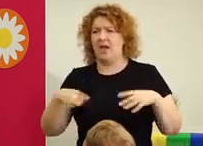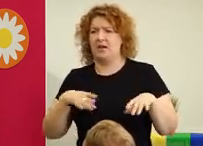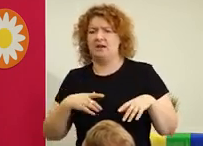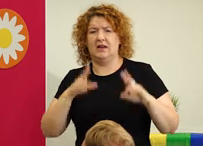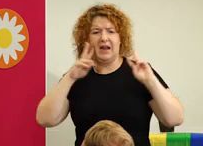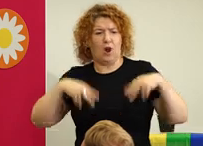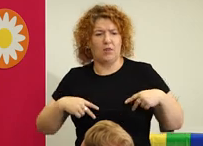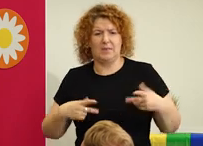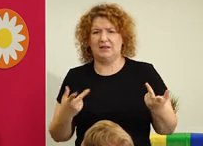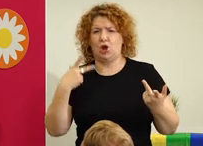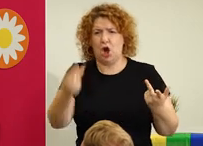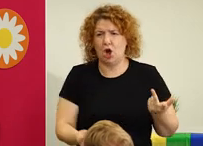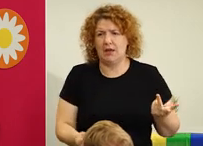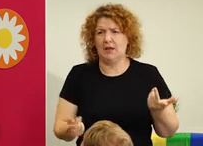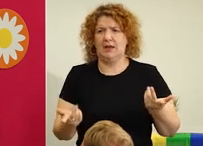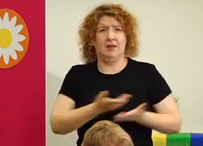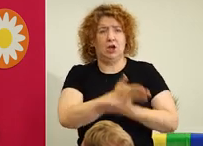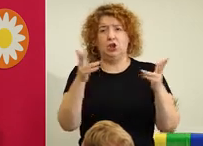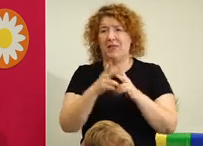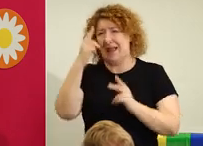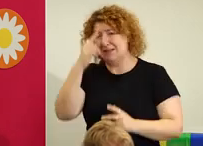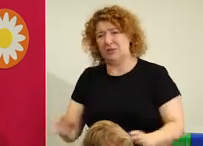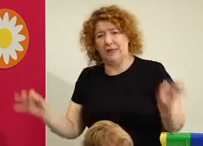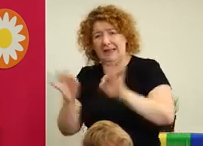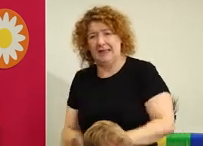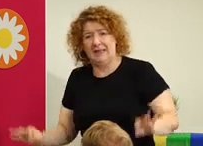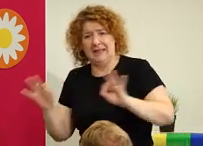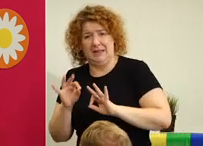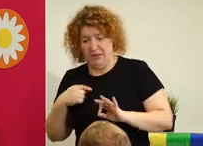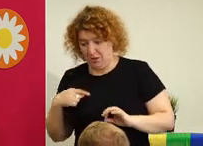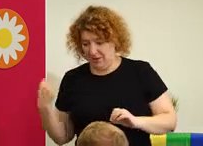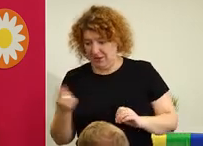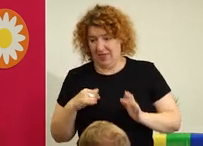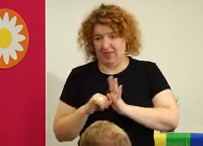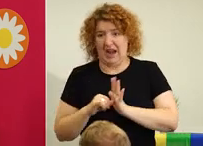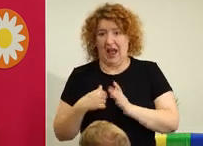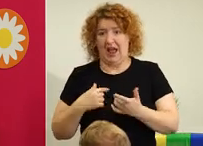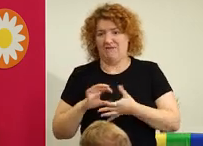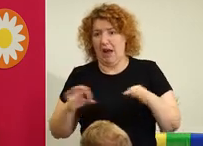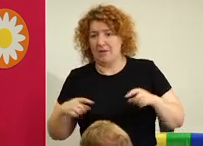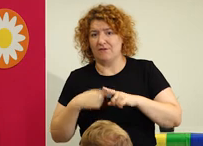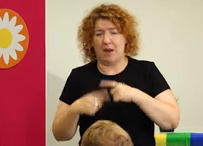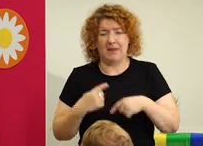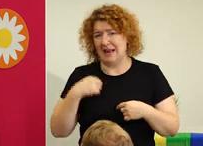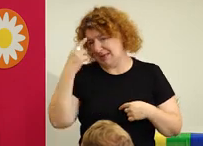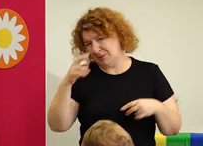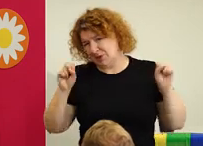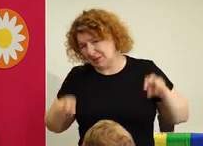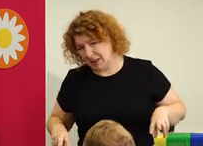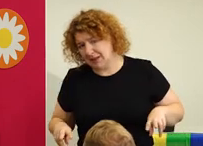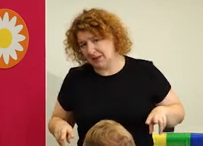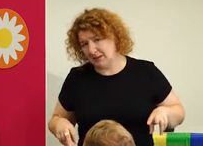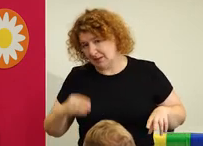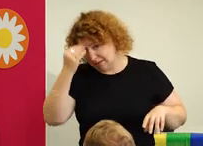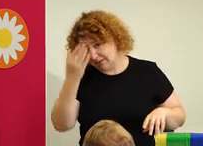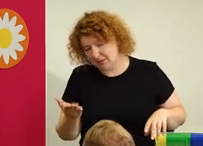el reconocimiento y el respeto por parte de la sociedad, por parte a veces de sus círculos más íntimos, de sus familias, de sus amistades,